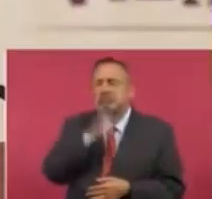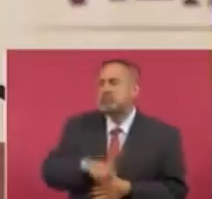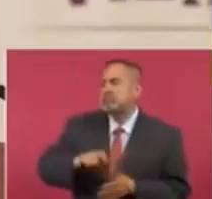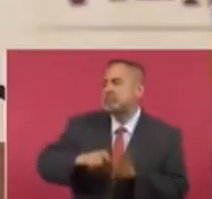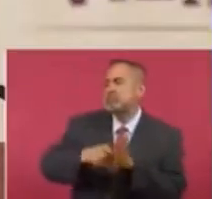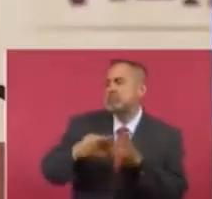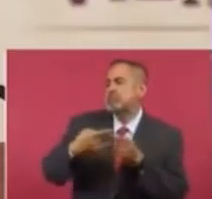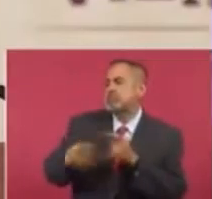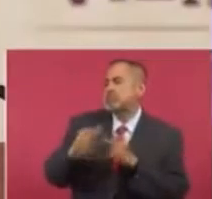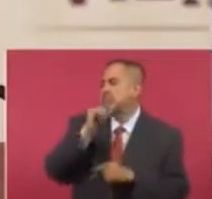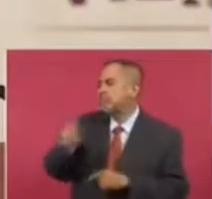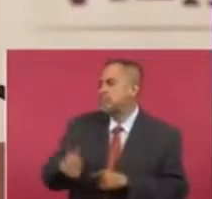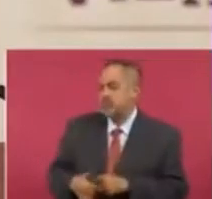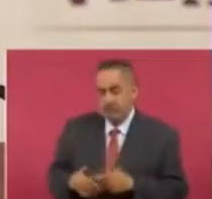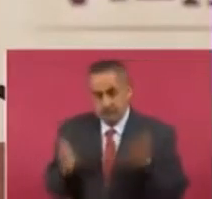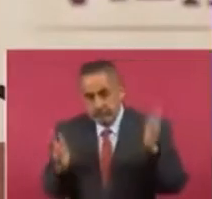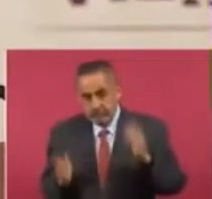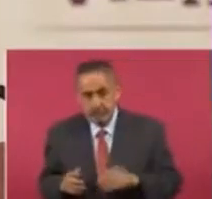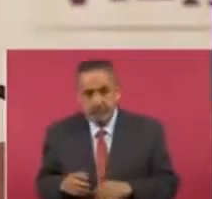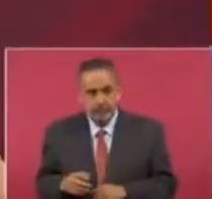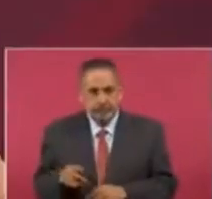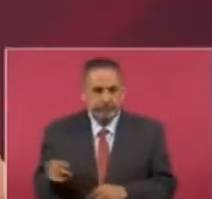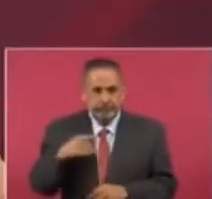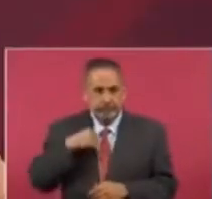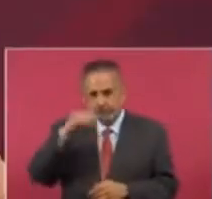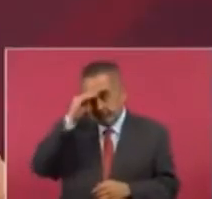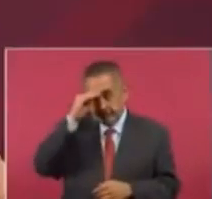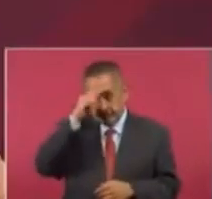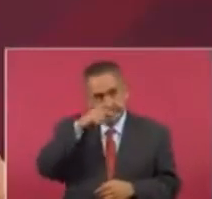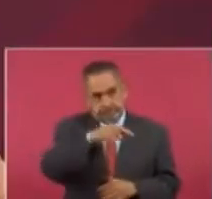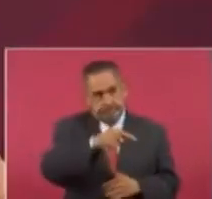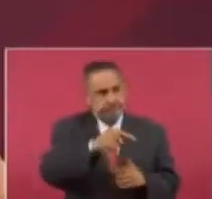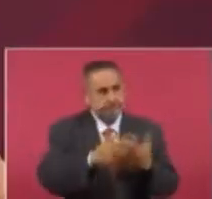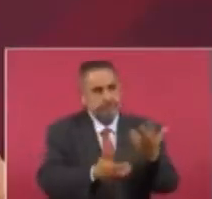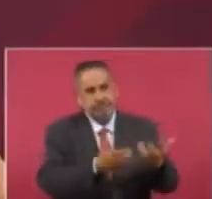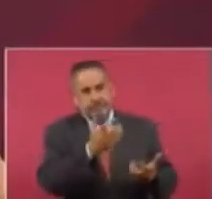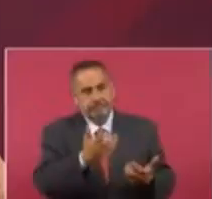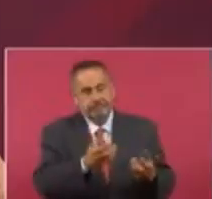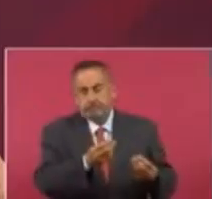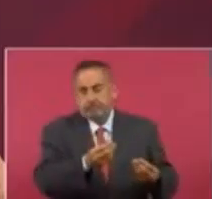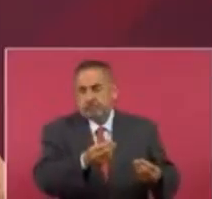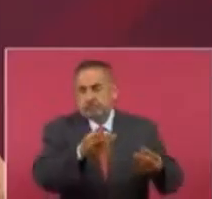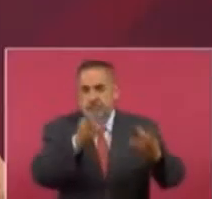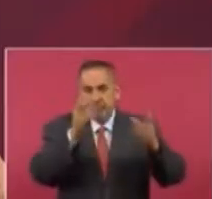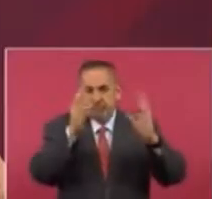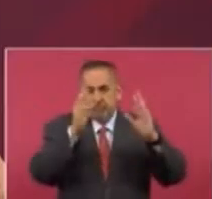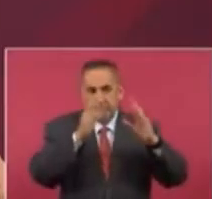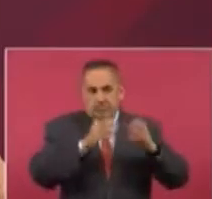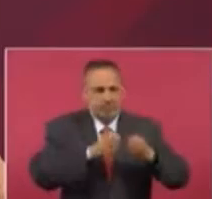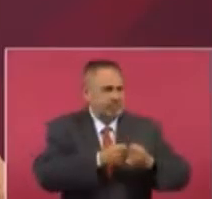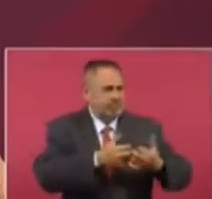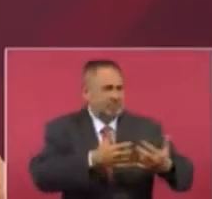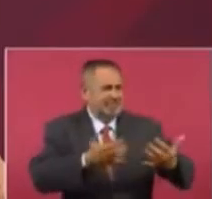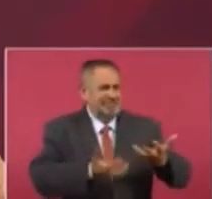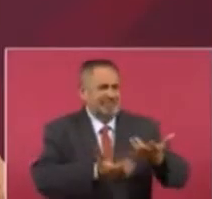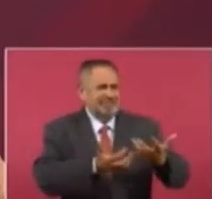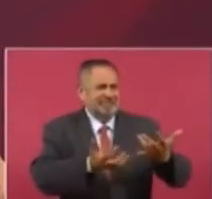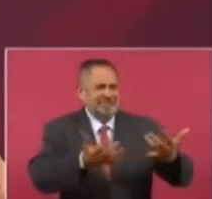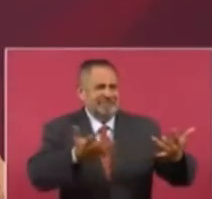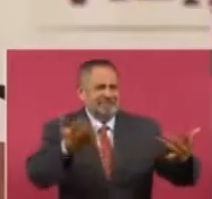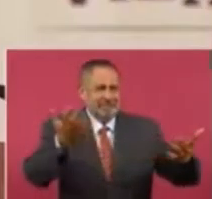eh que iba a eh propagarse el fuego